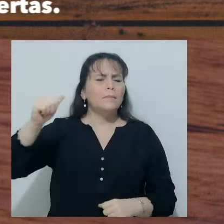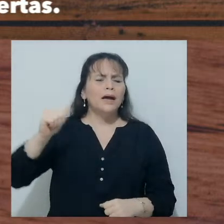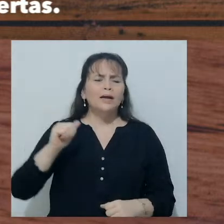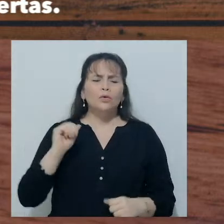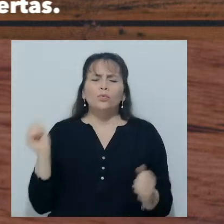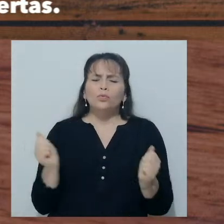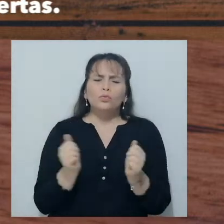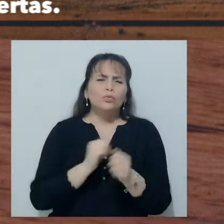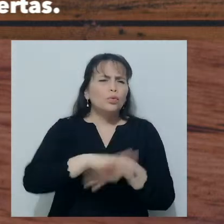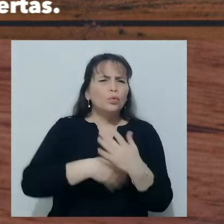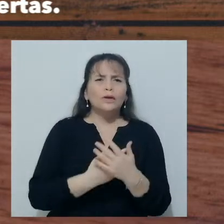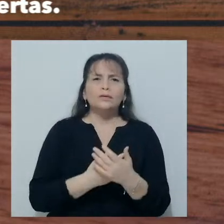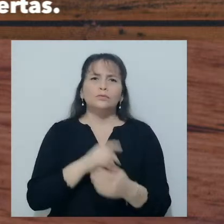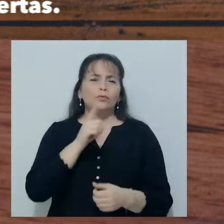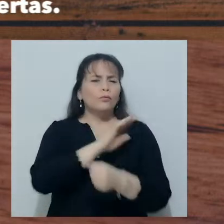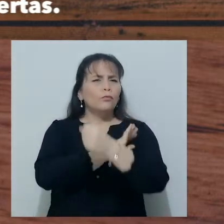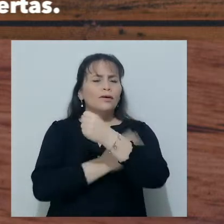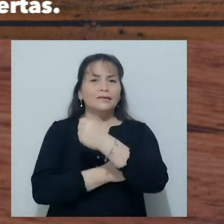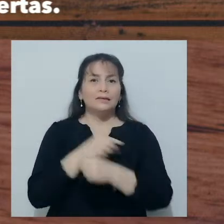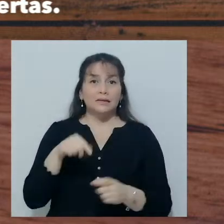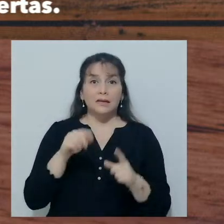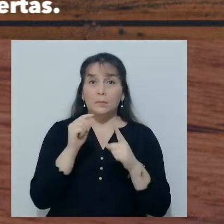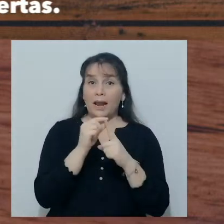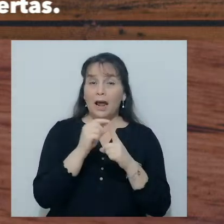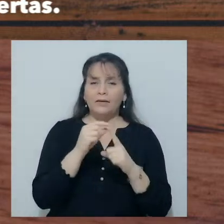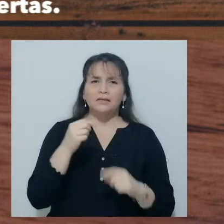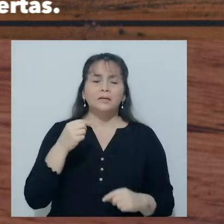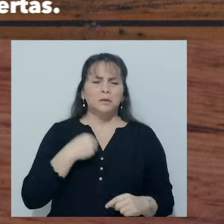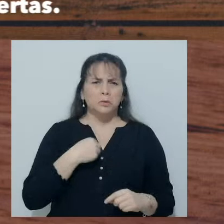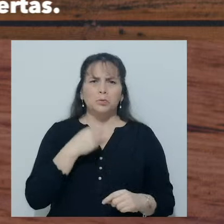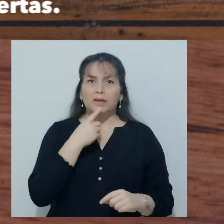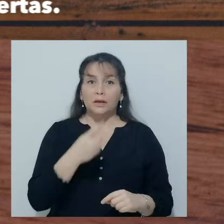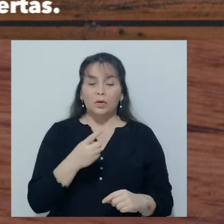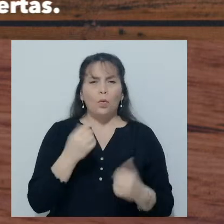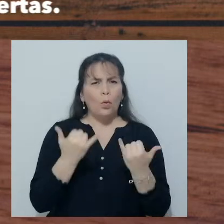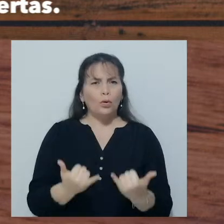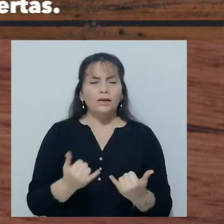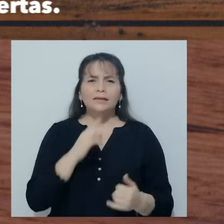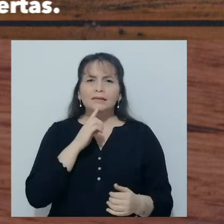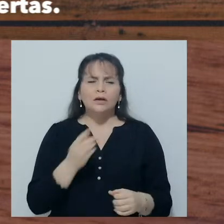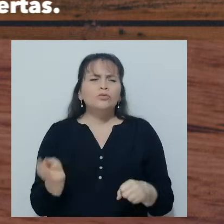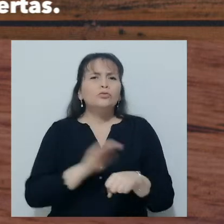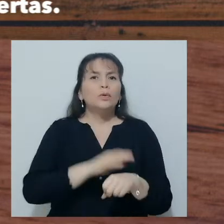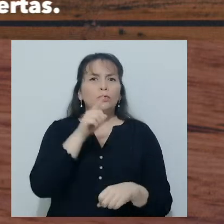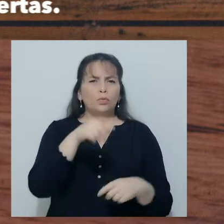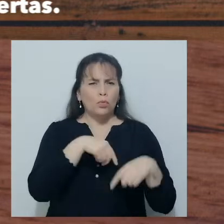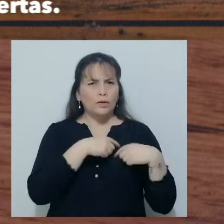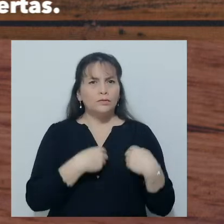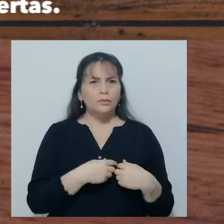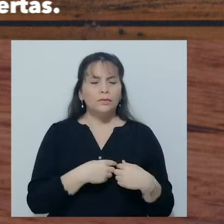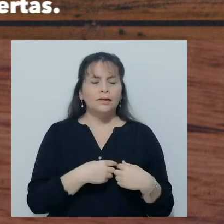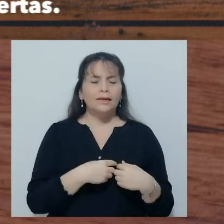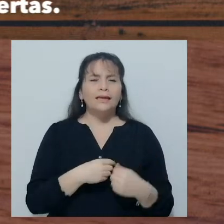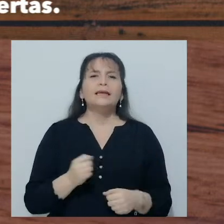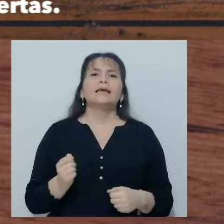todas tus fuerzas. Y estas palabras que yo te mando hoy estarán sobre tu corazón,